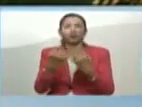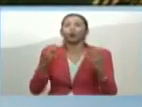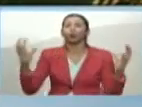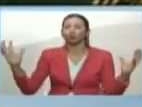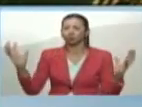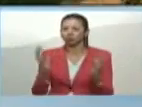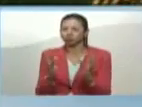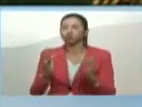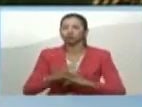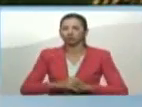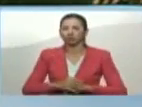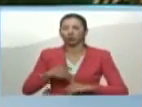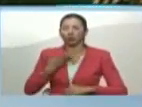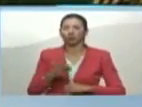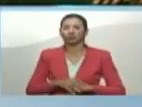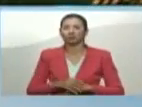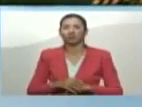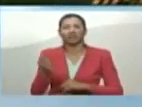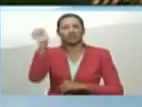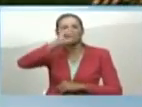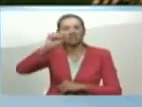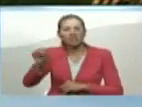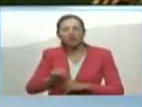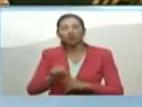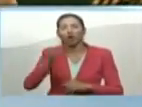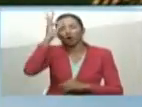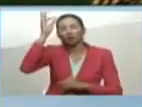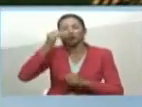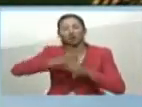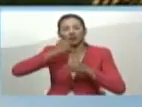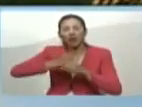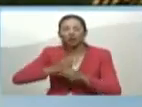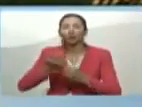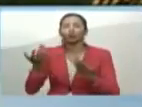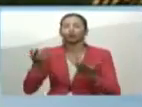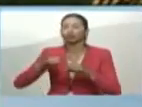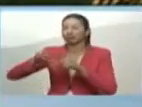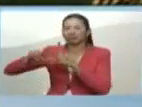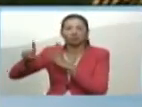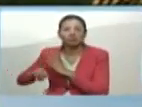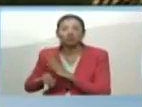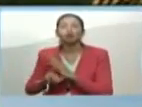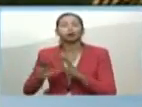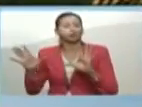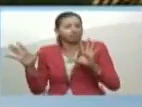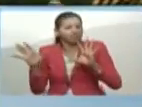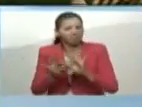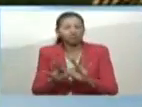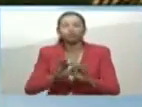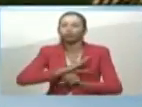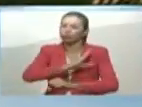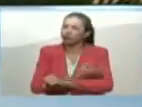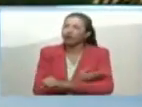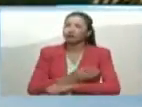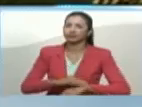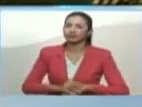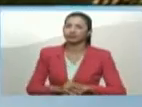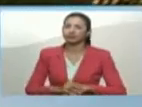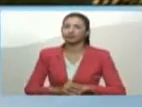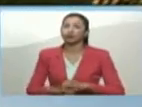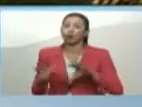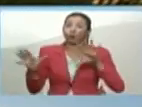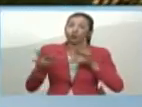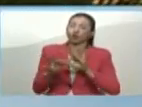lucha. Sindicatos, consejos de trabajadores, corrientes sindicales, vamos a articular con fuerza con el Consejo